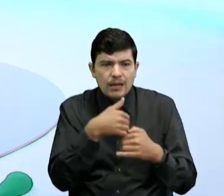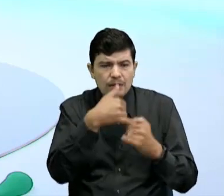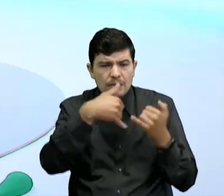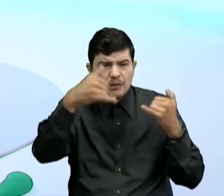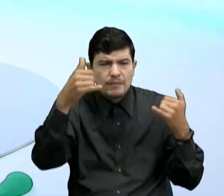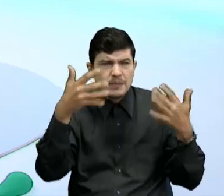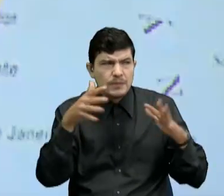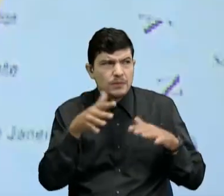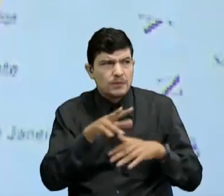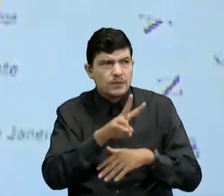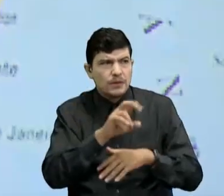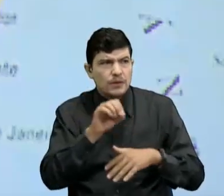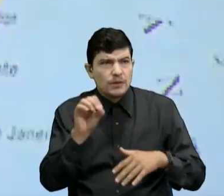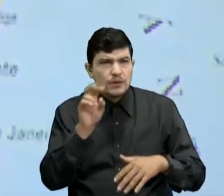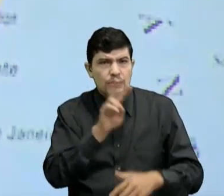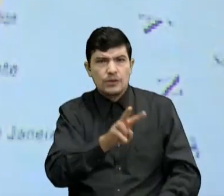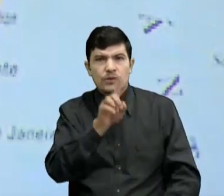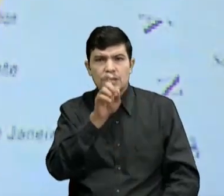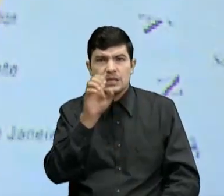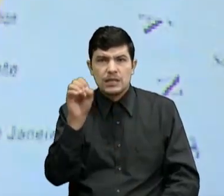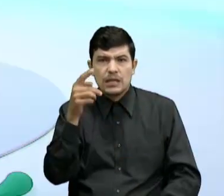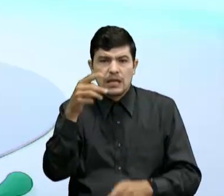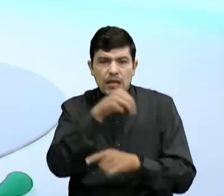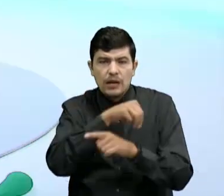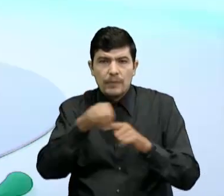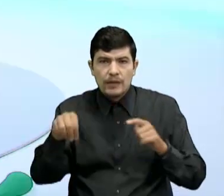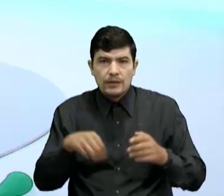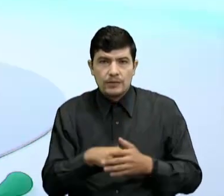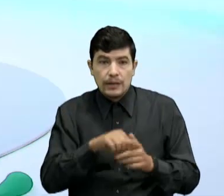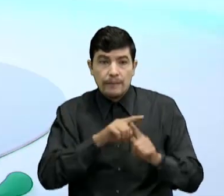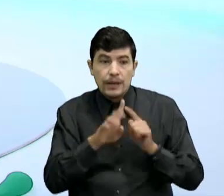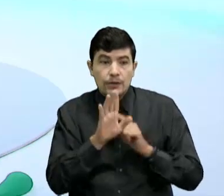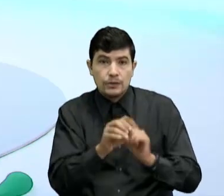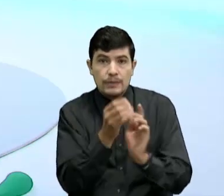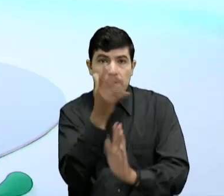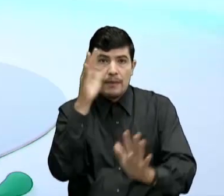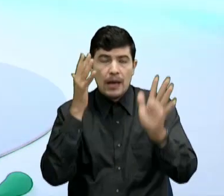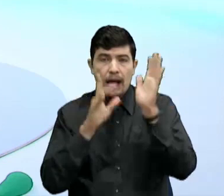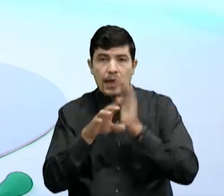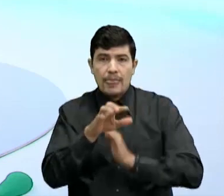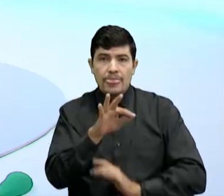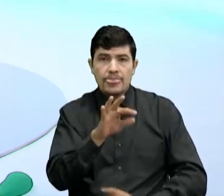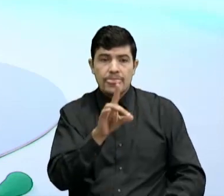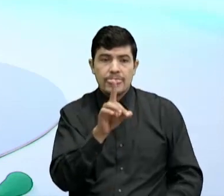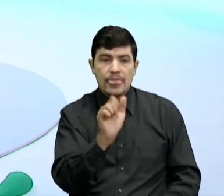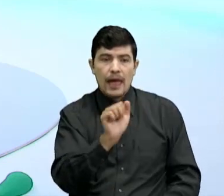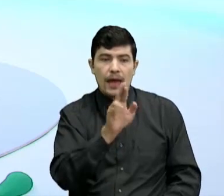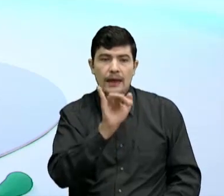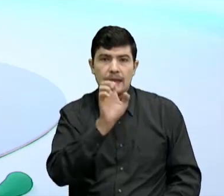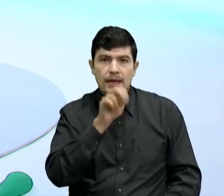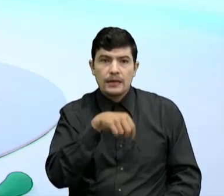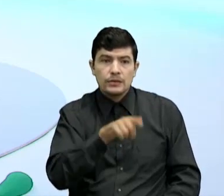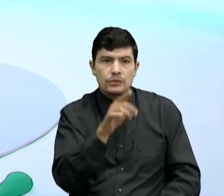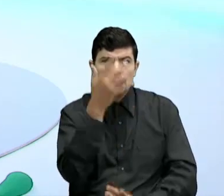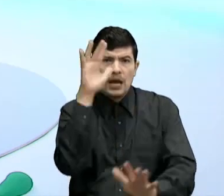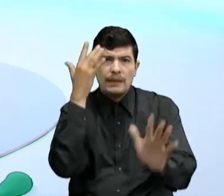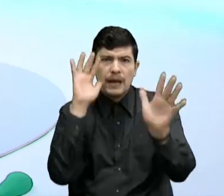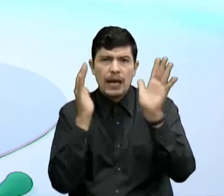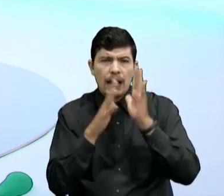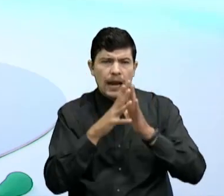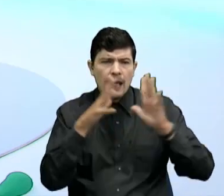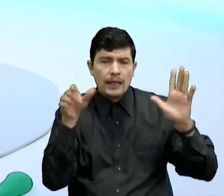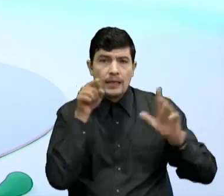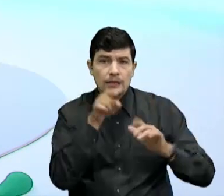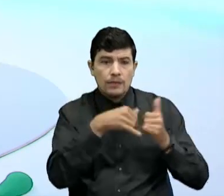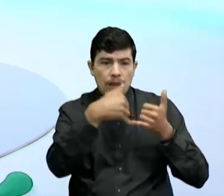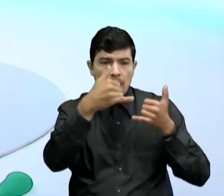200 algo 260 kilómetros Pero hay una selva Ahí que se llama El tapón del Darien Es una selva Tremendamente impenetrable Entonces esta frontera